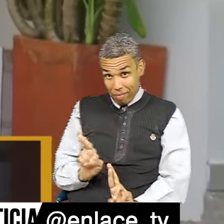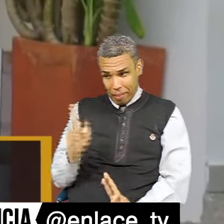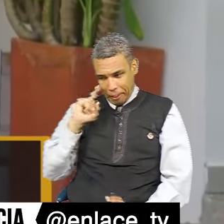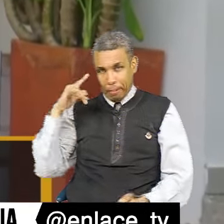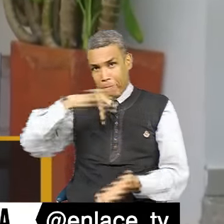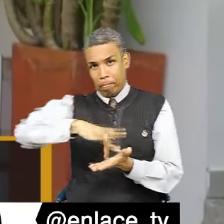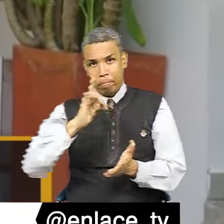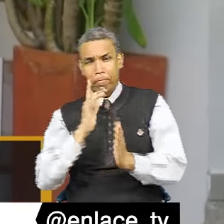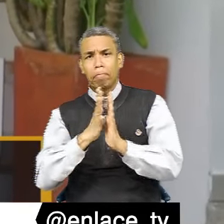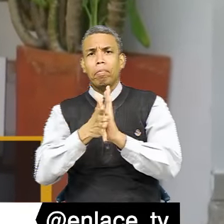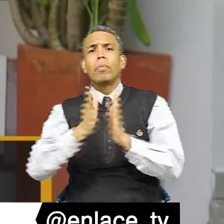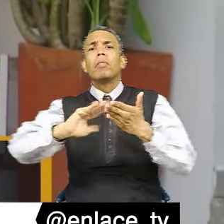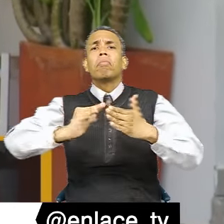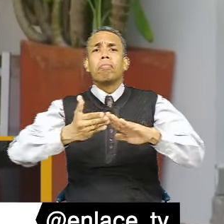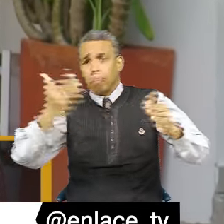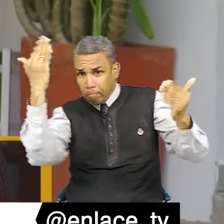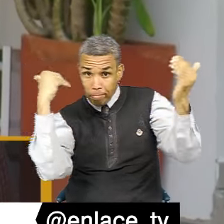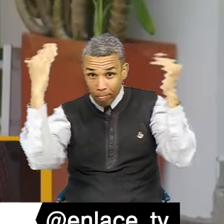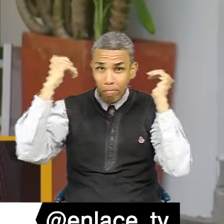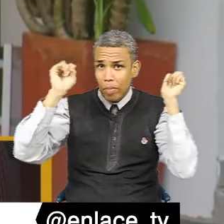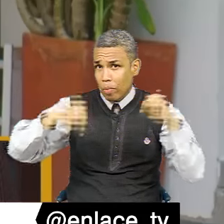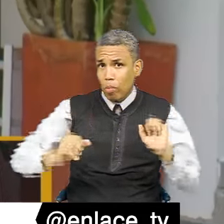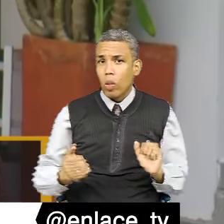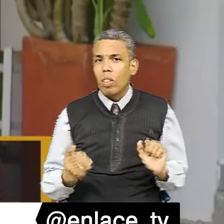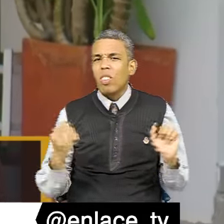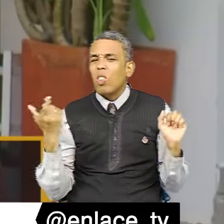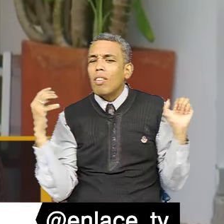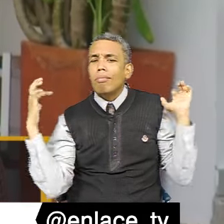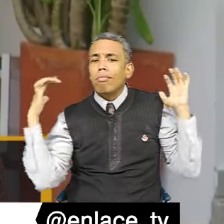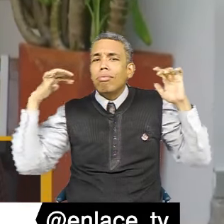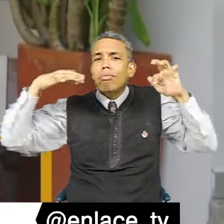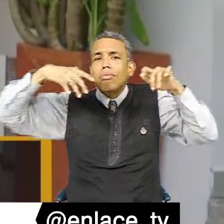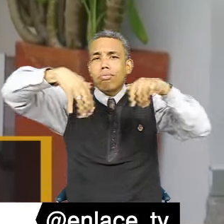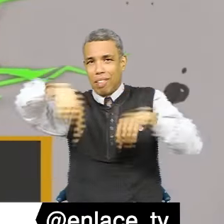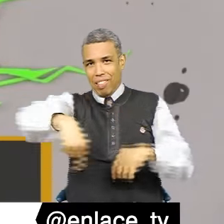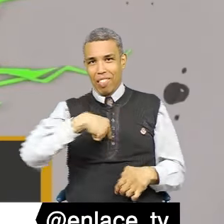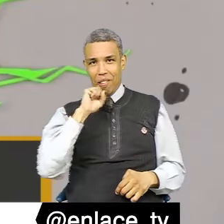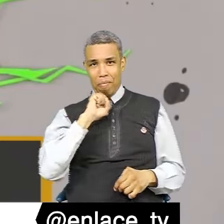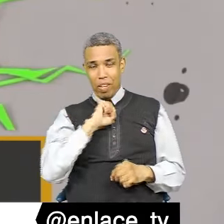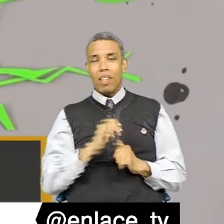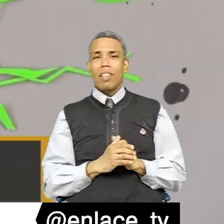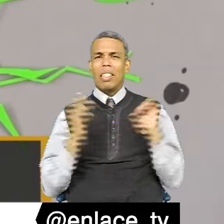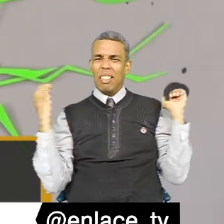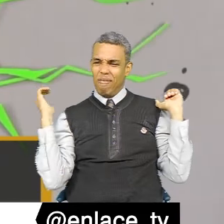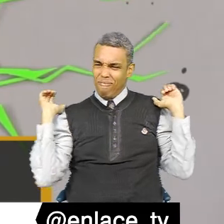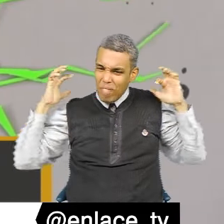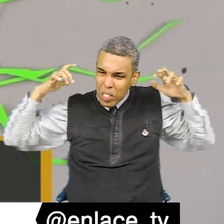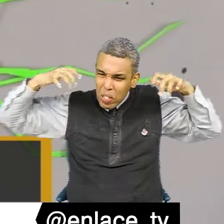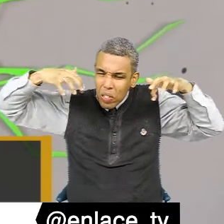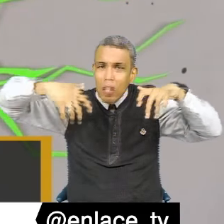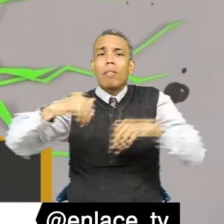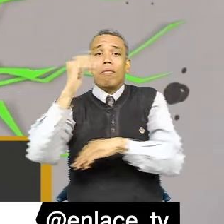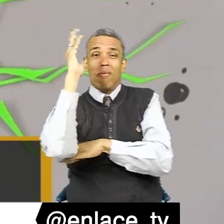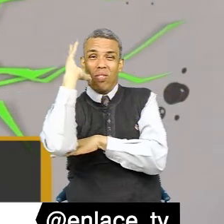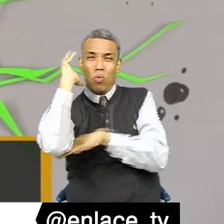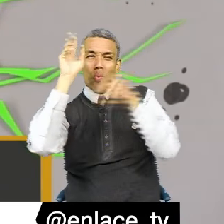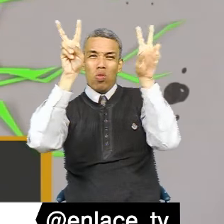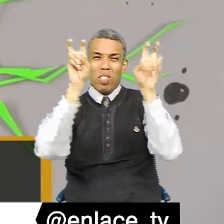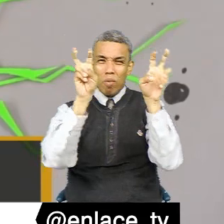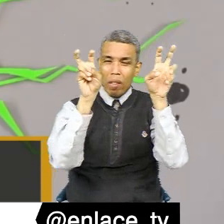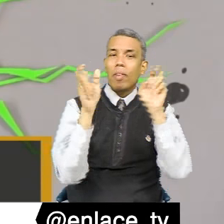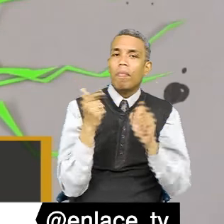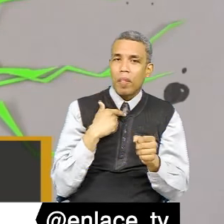jornada nacional contra el fracking, que va a tener su epicentro en Barranca Bermeja. Aquí en el puerto petrolero vamos a realizar 4 actividades,